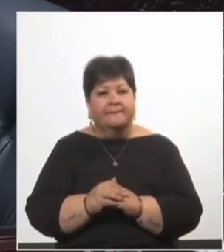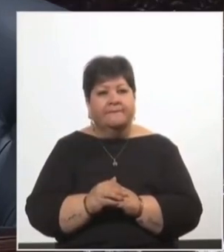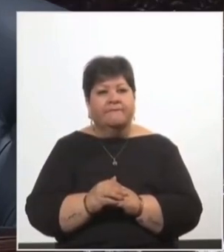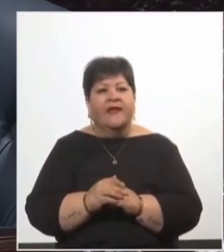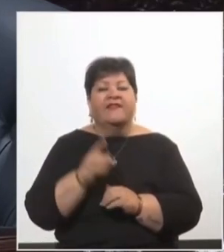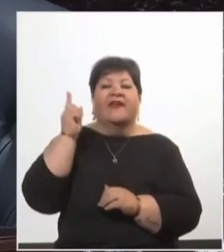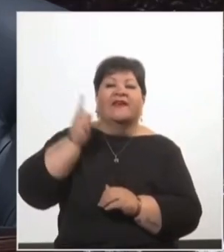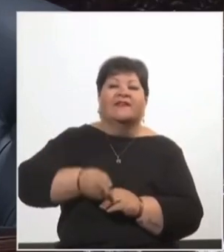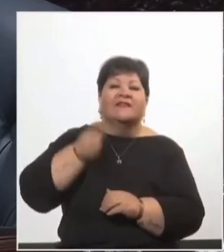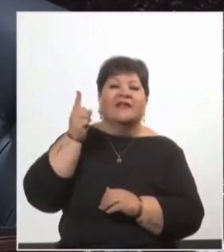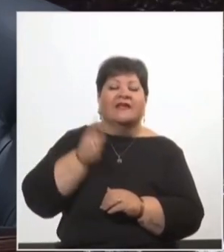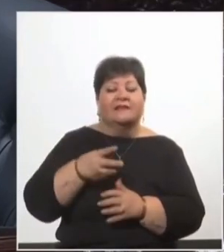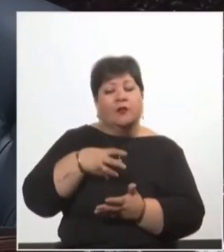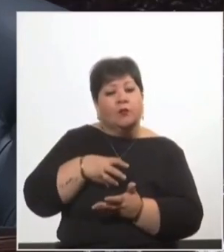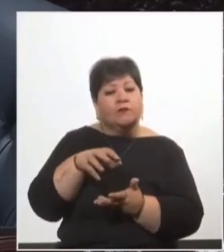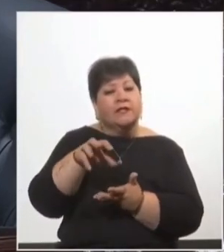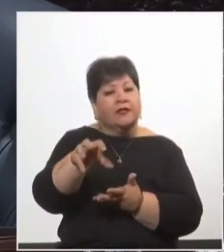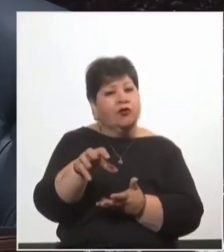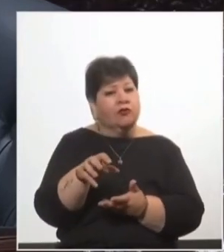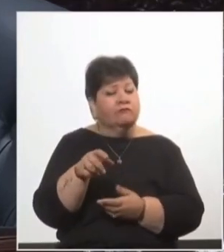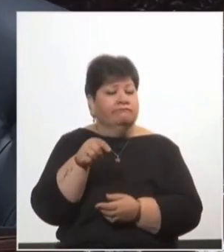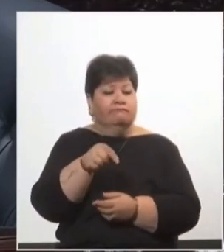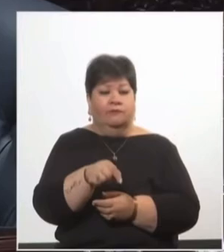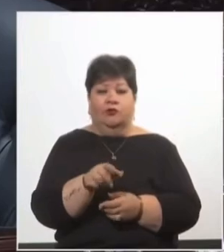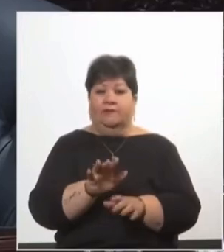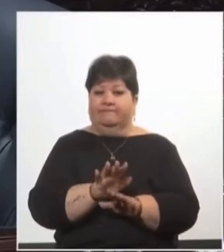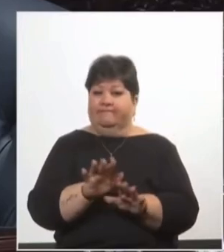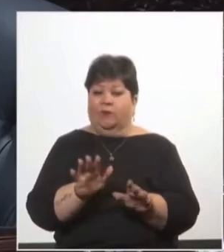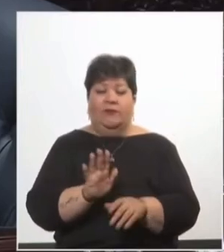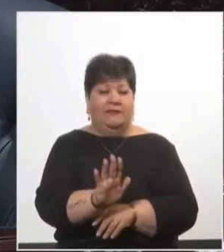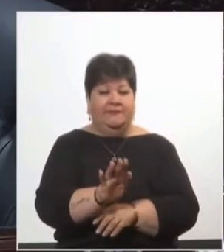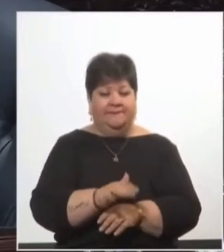de exigencia en un sector donde eso no ocurre.